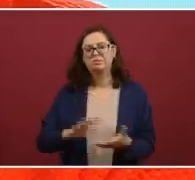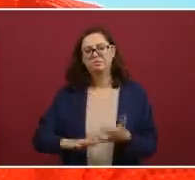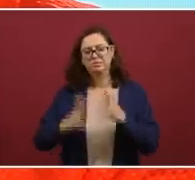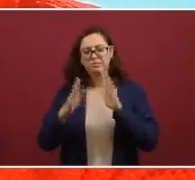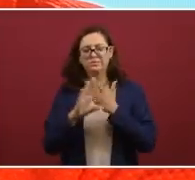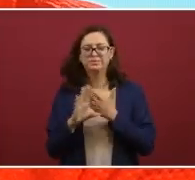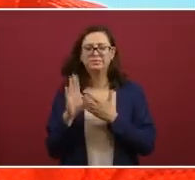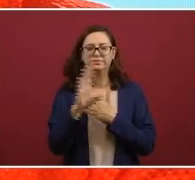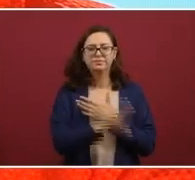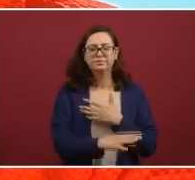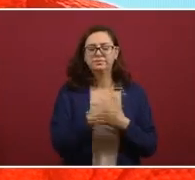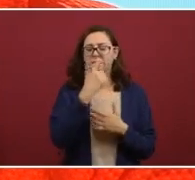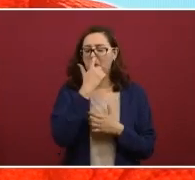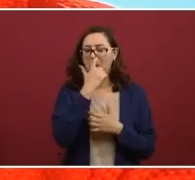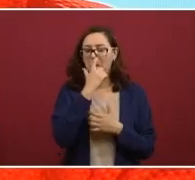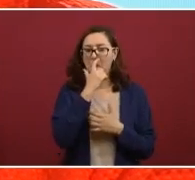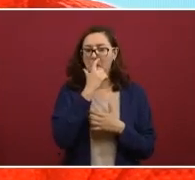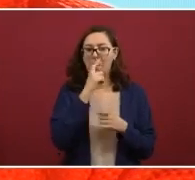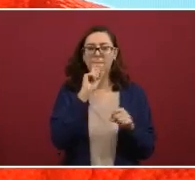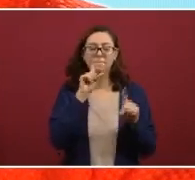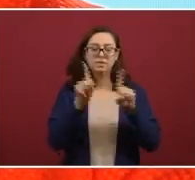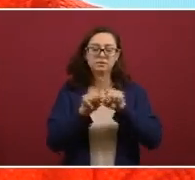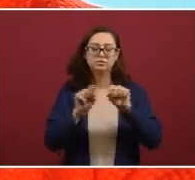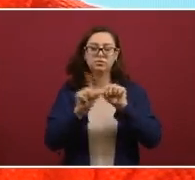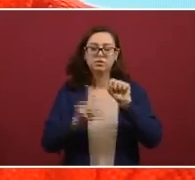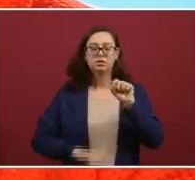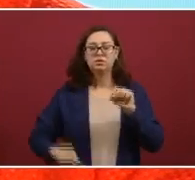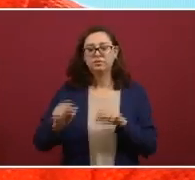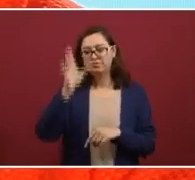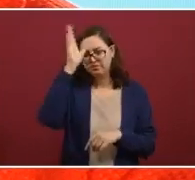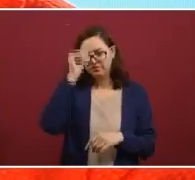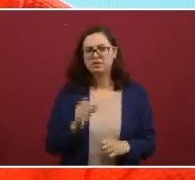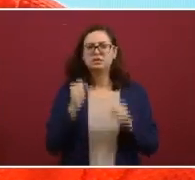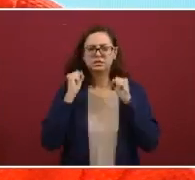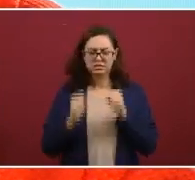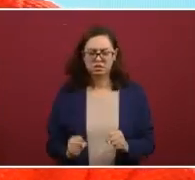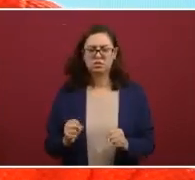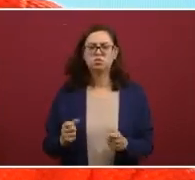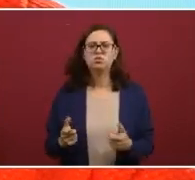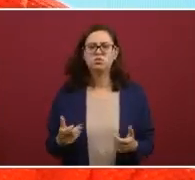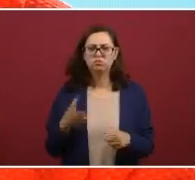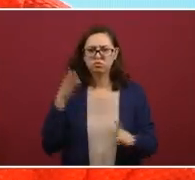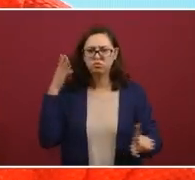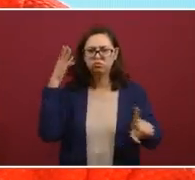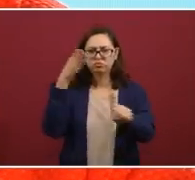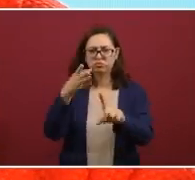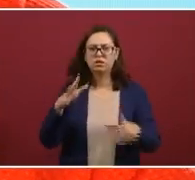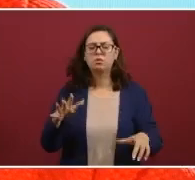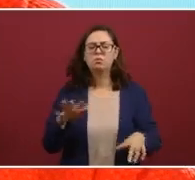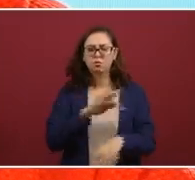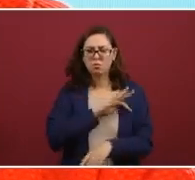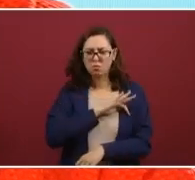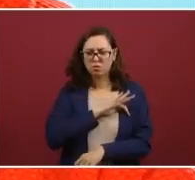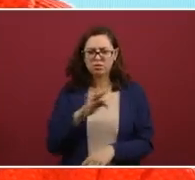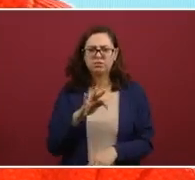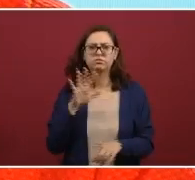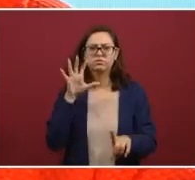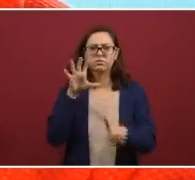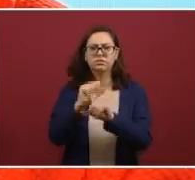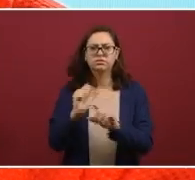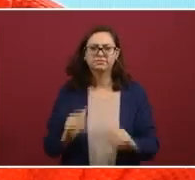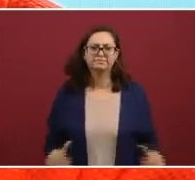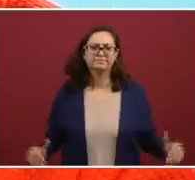y traigamos al Acuerdo Nacional la convicción de que podemos cambiar el rumbo hacia un México más